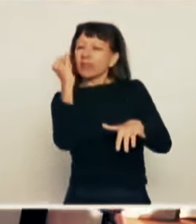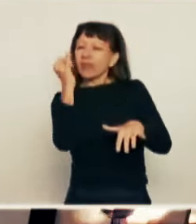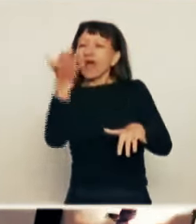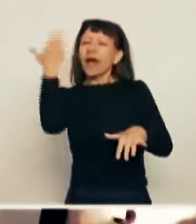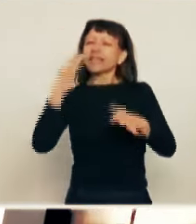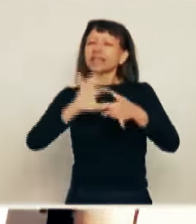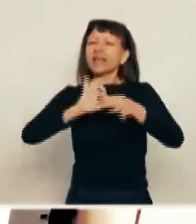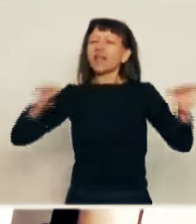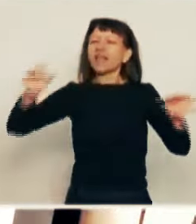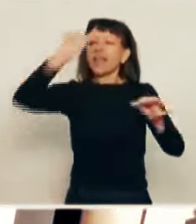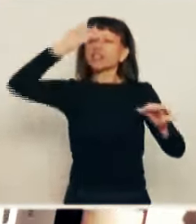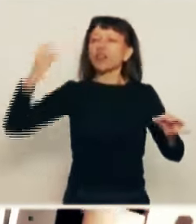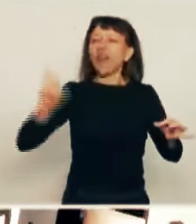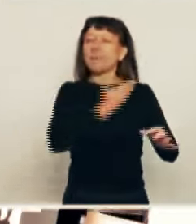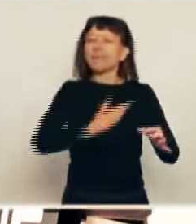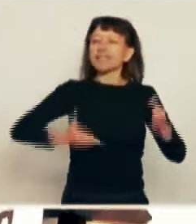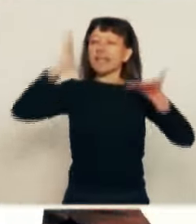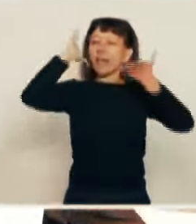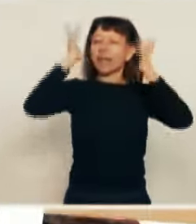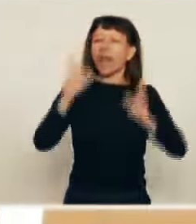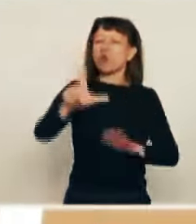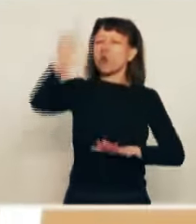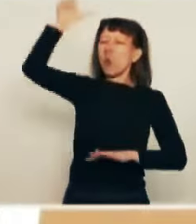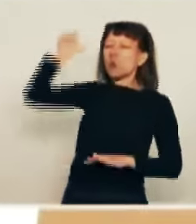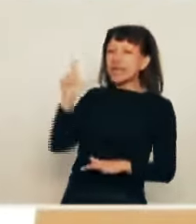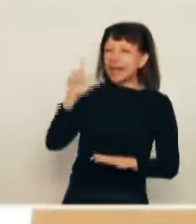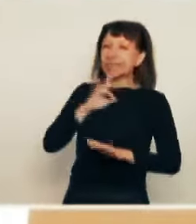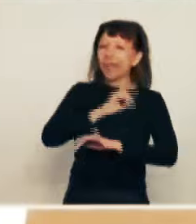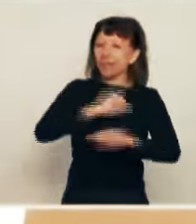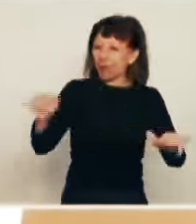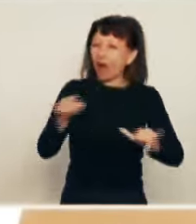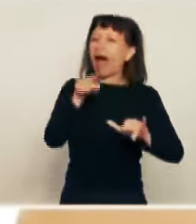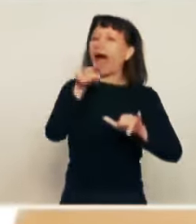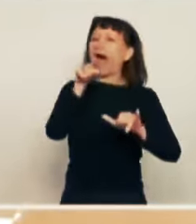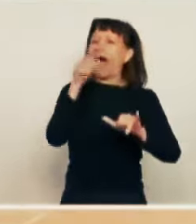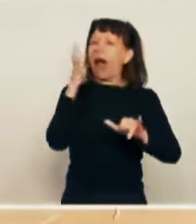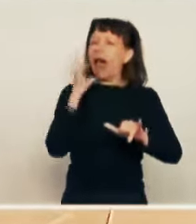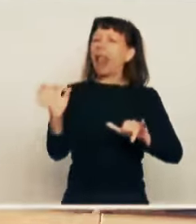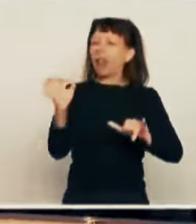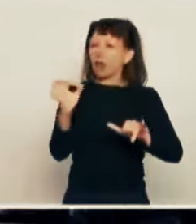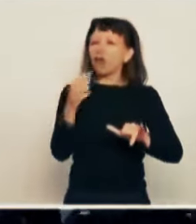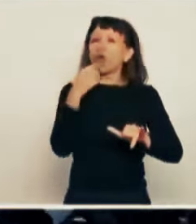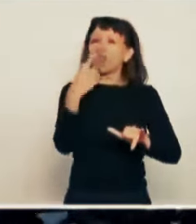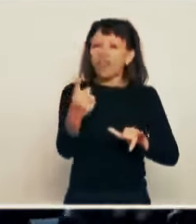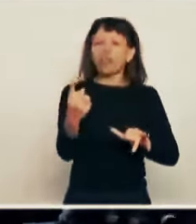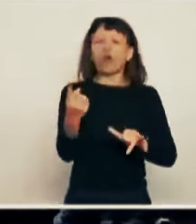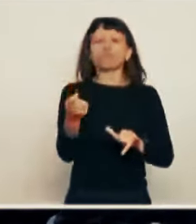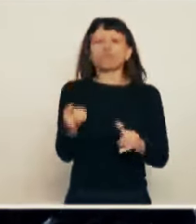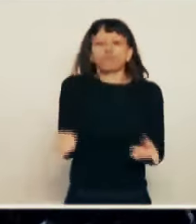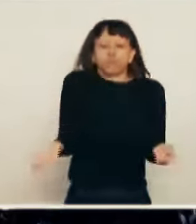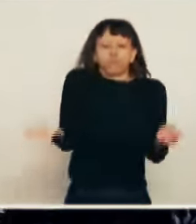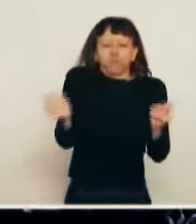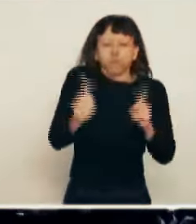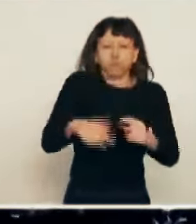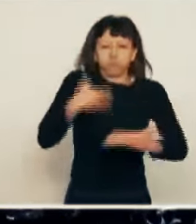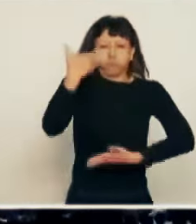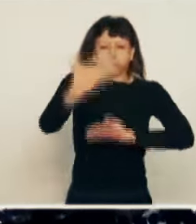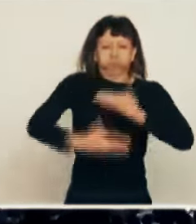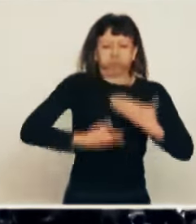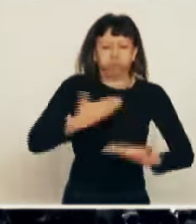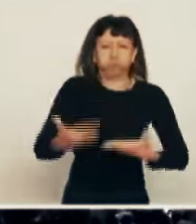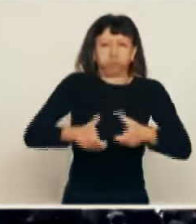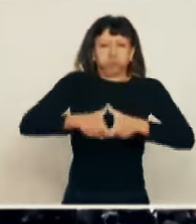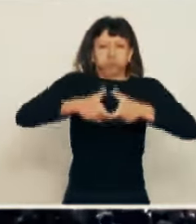lunes. Él dijo el lunes que la recuperación y el crecimiento van a venir desde cuatro